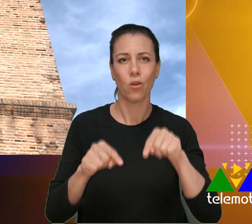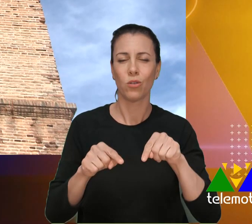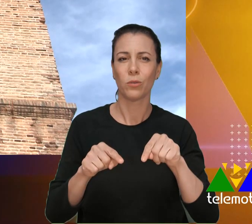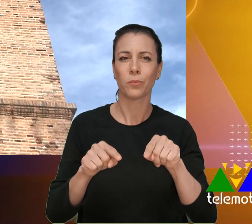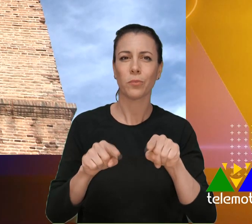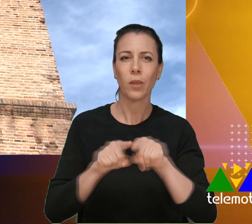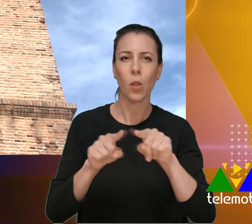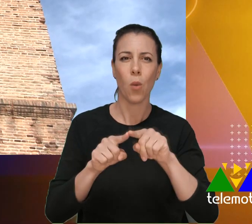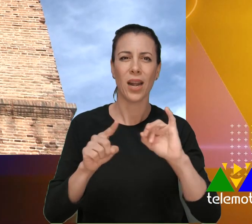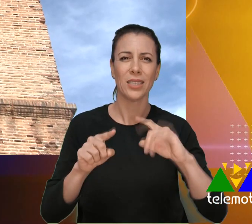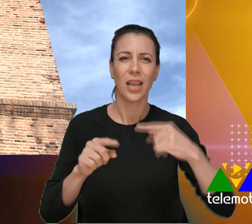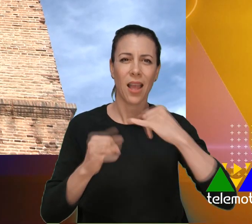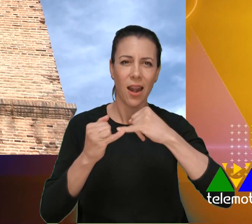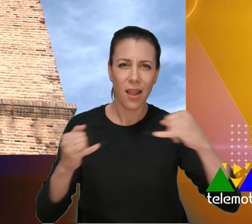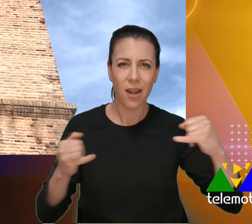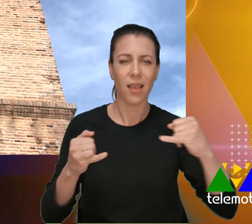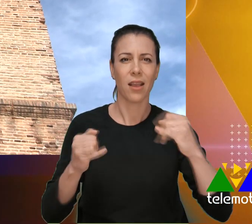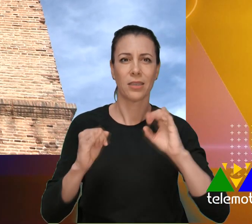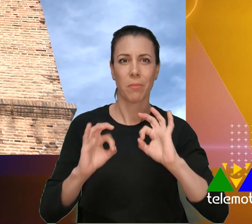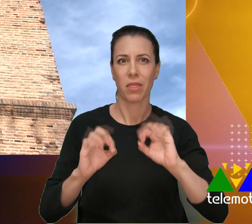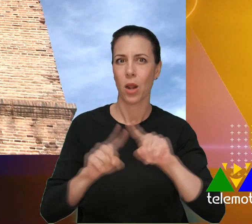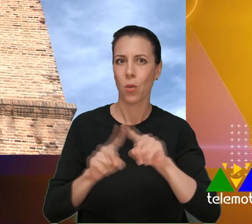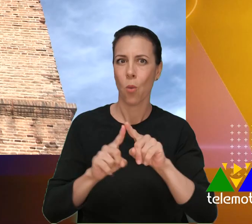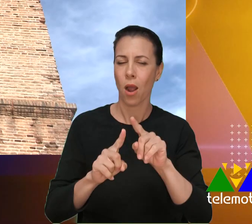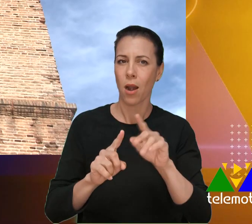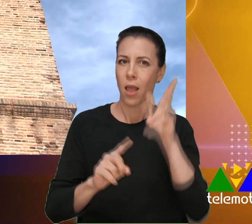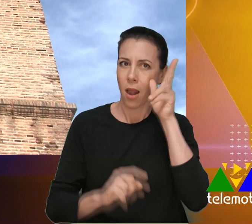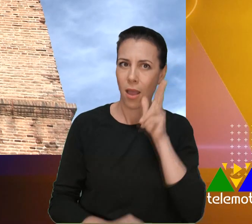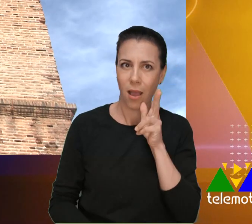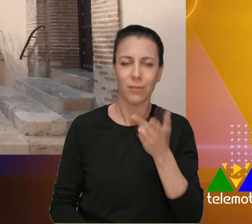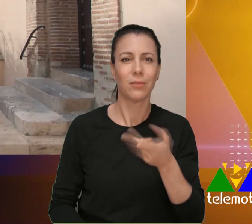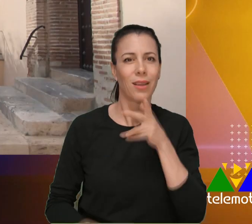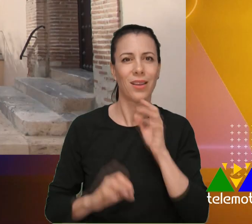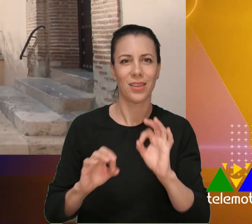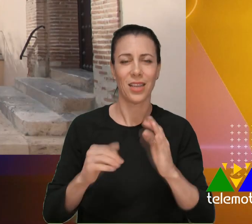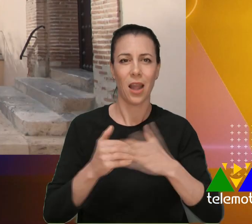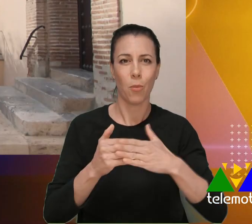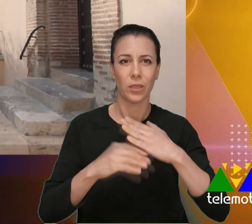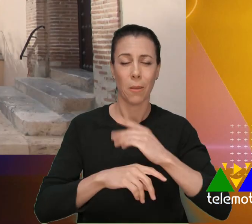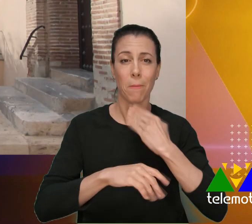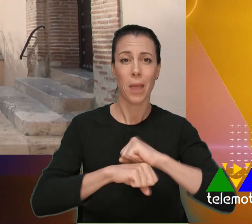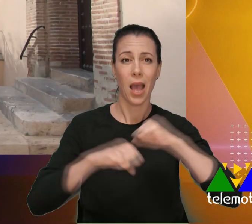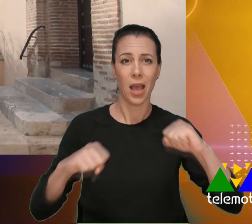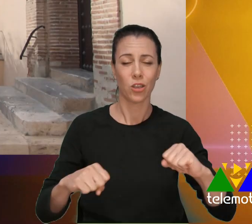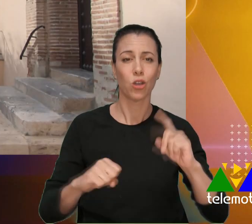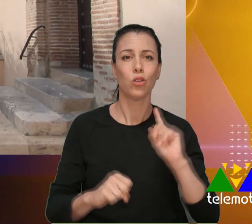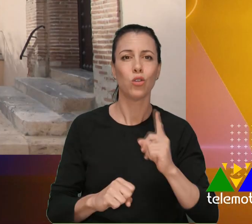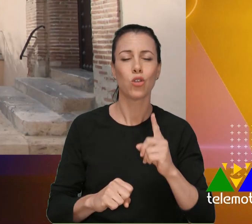fineza de líneas, con esta elegancia de líneas que tiene la puerta de la iglesia mayor. Solamente la cierra